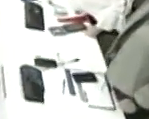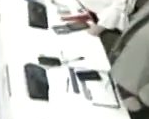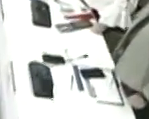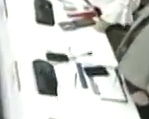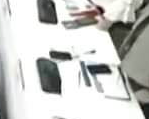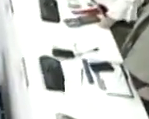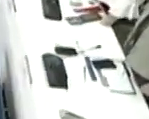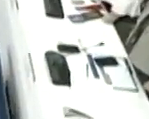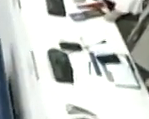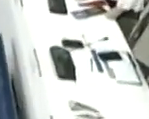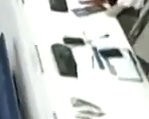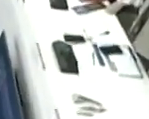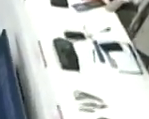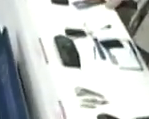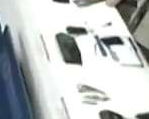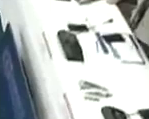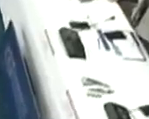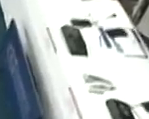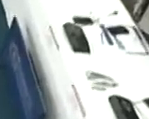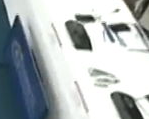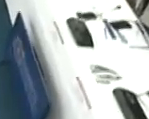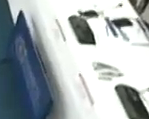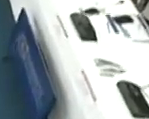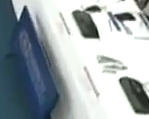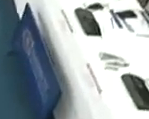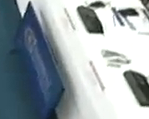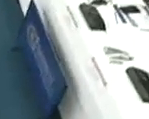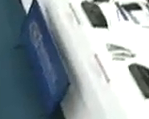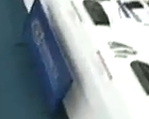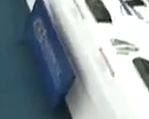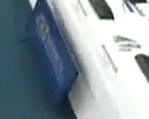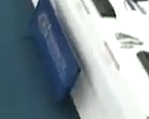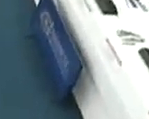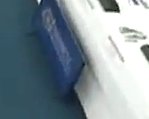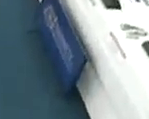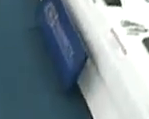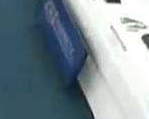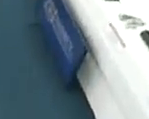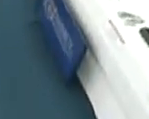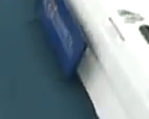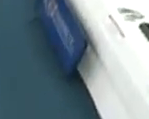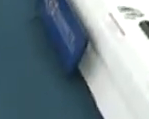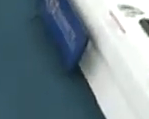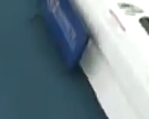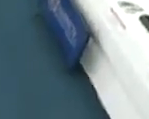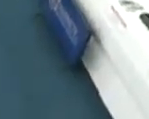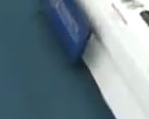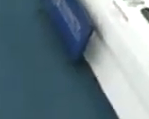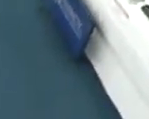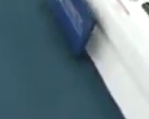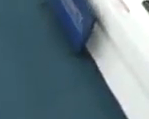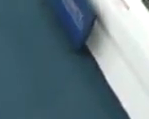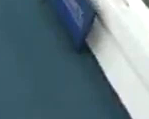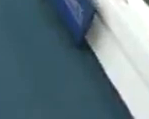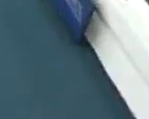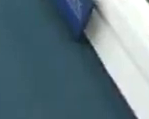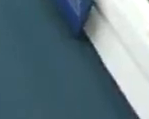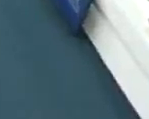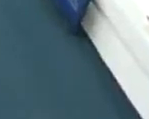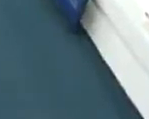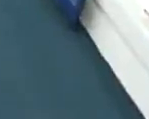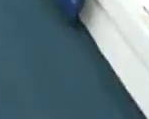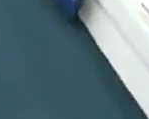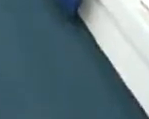alimentos, insumos médicos, reparaciones de vivienda, la masificación deportiva y cultural. También se cuenta la atención a personas